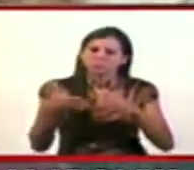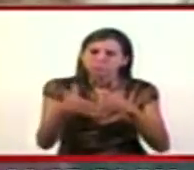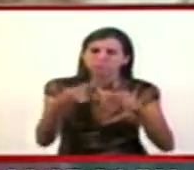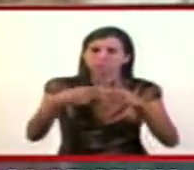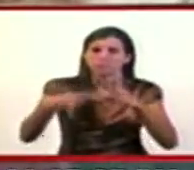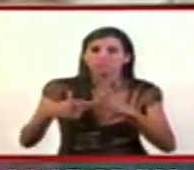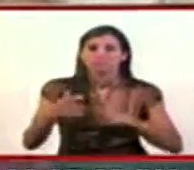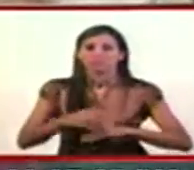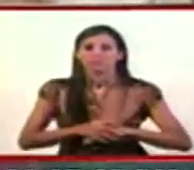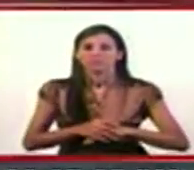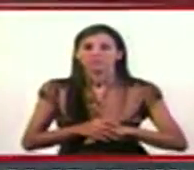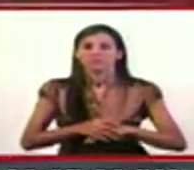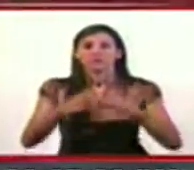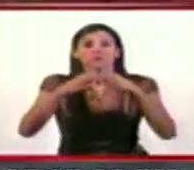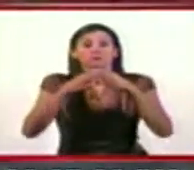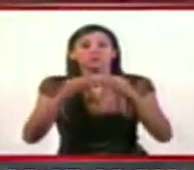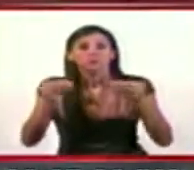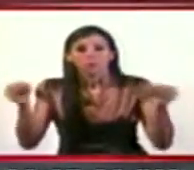fin, de todo